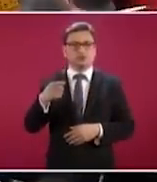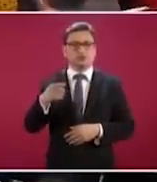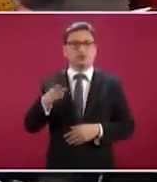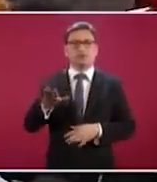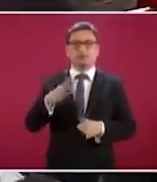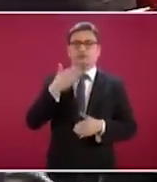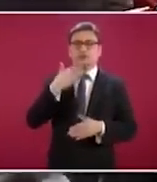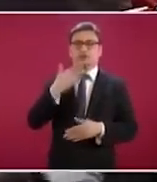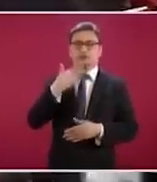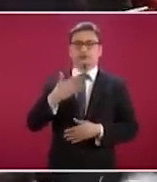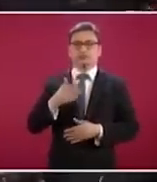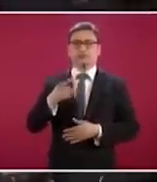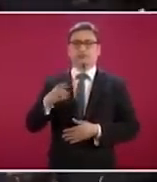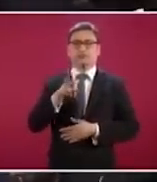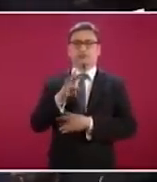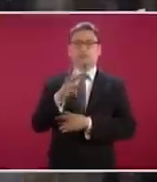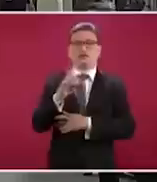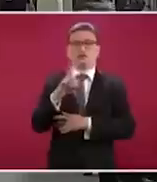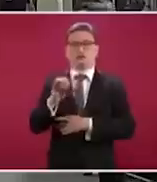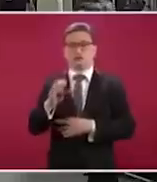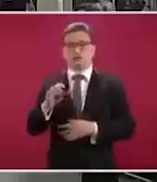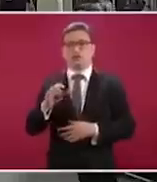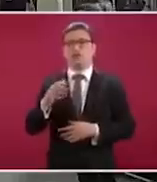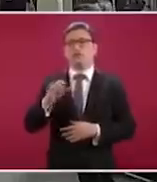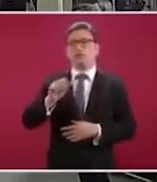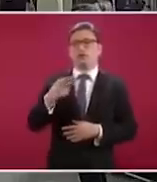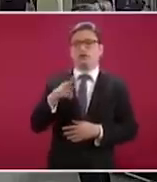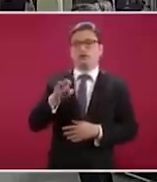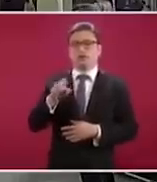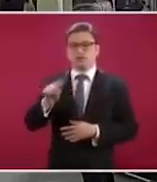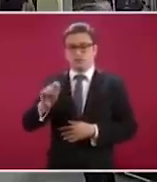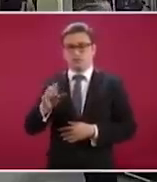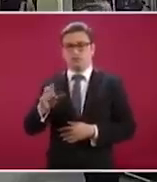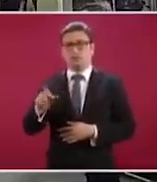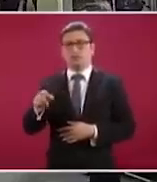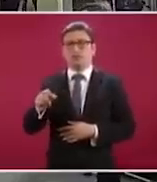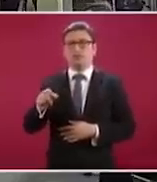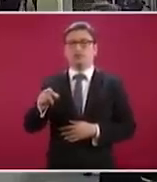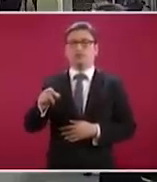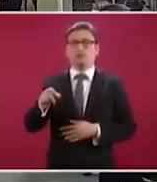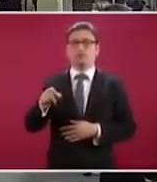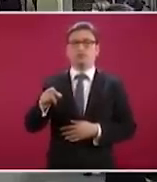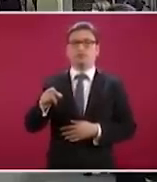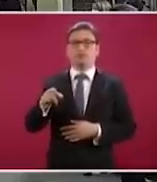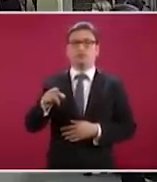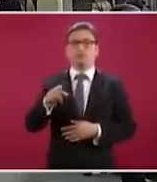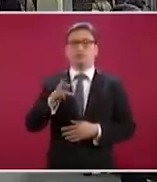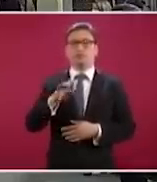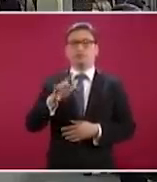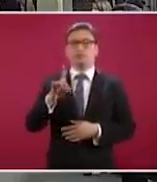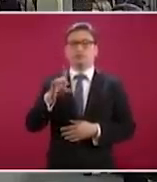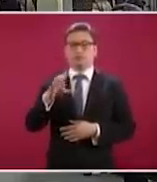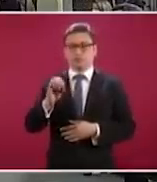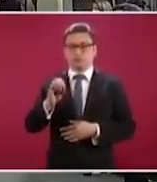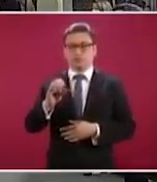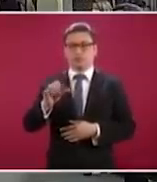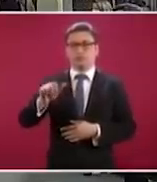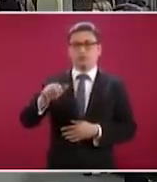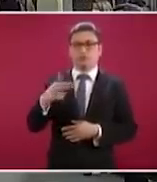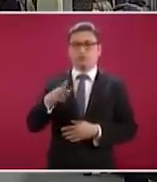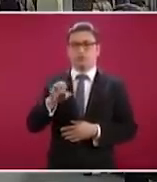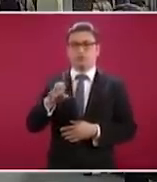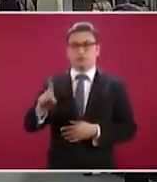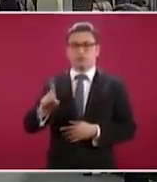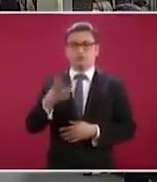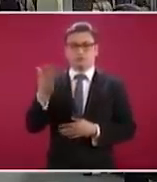mira, Ricardo Agüet, escucha, para Ricardo Agüet va